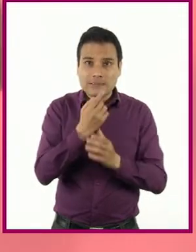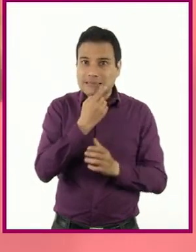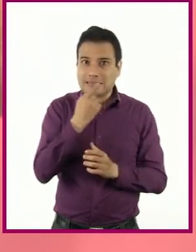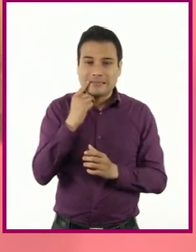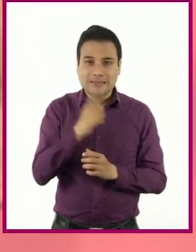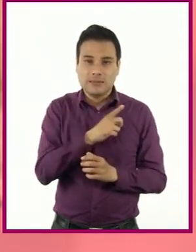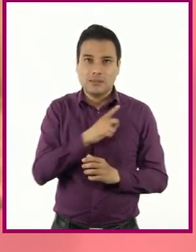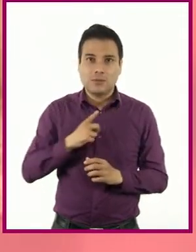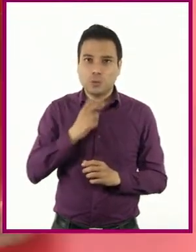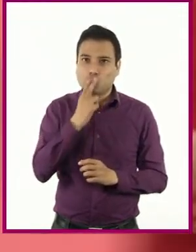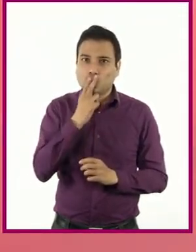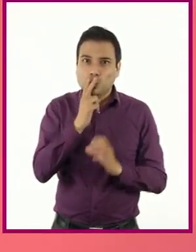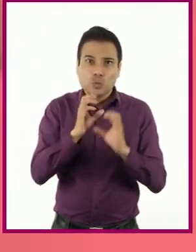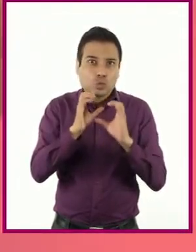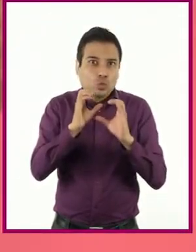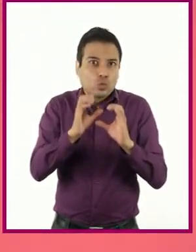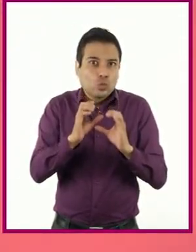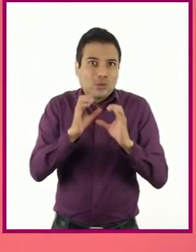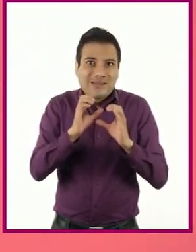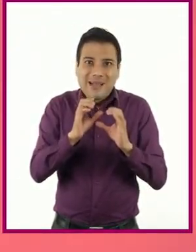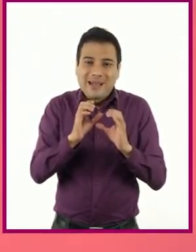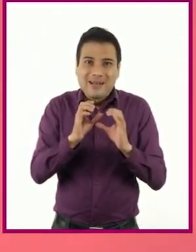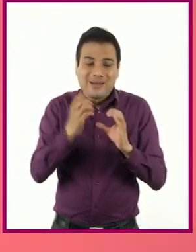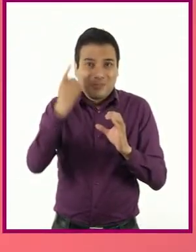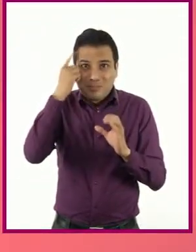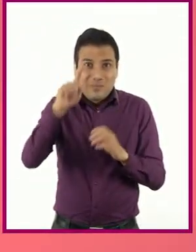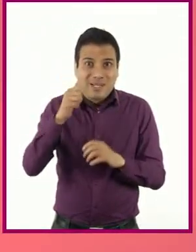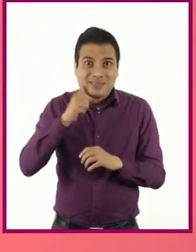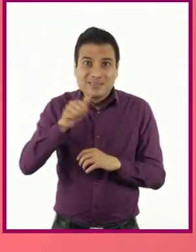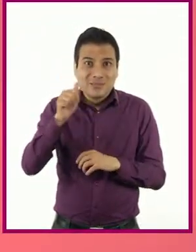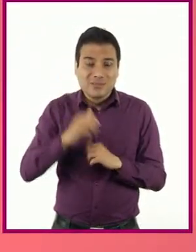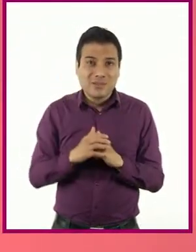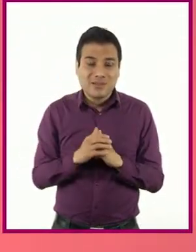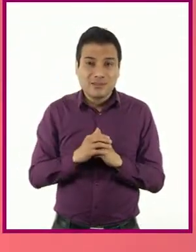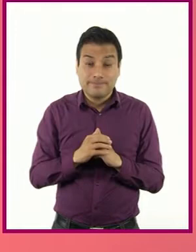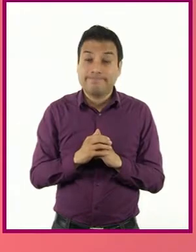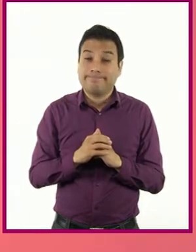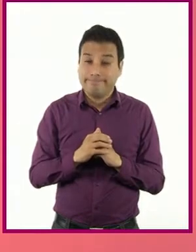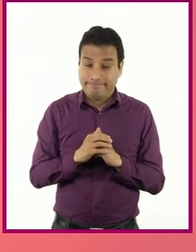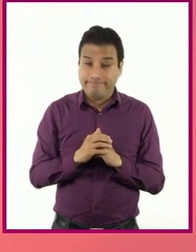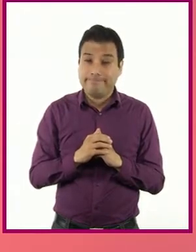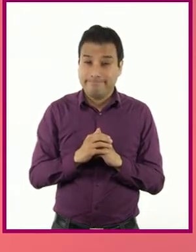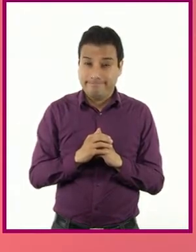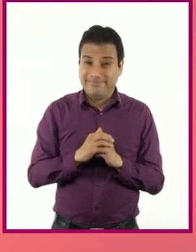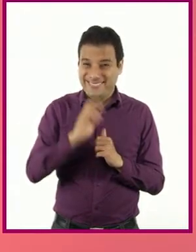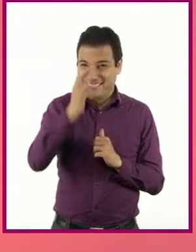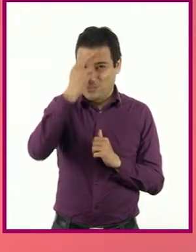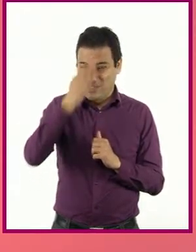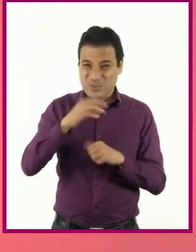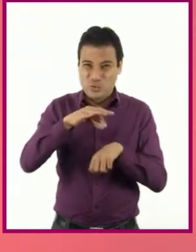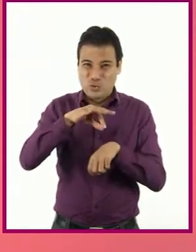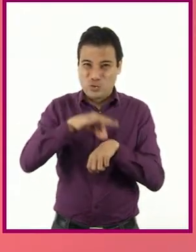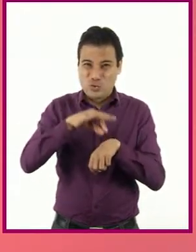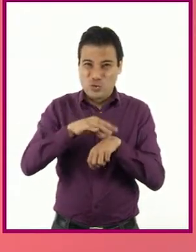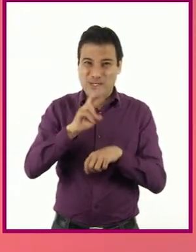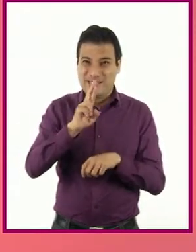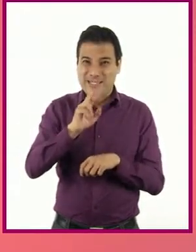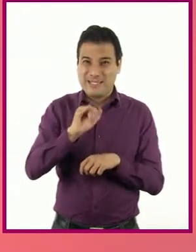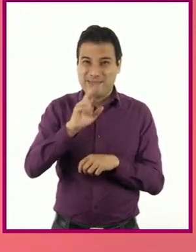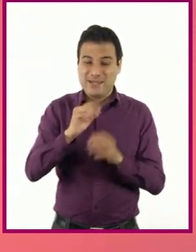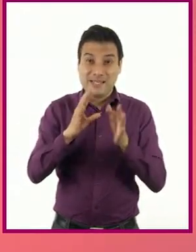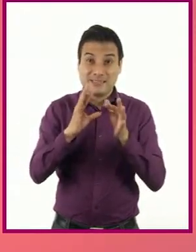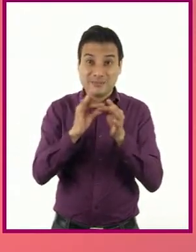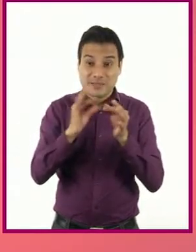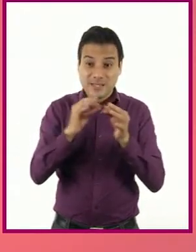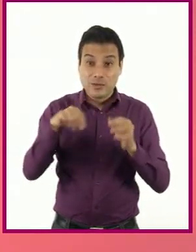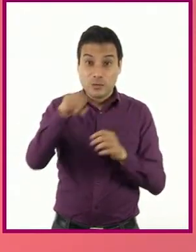o sea, para toda la vida. Totalmente de acuerdo. De hecho, si recuerdas lo que comentó el doctor Rivera, aparte de un